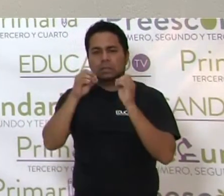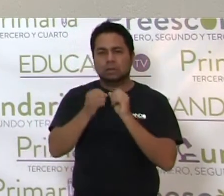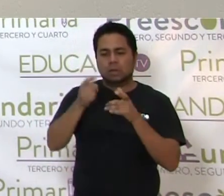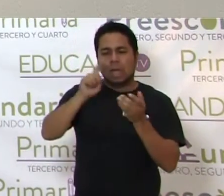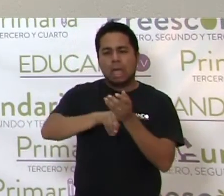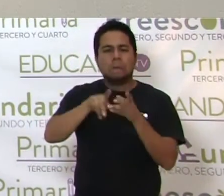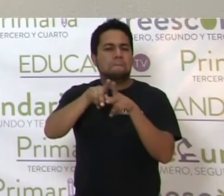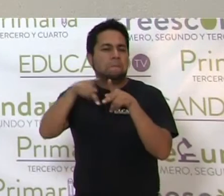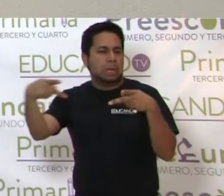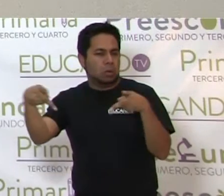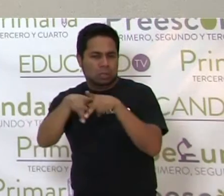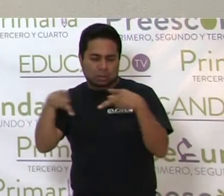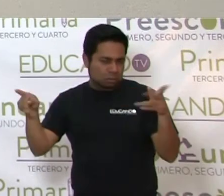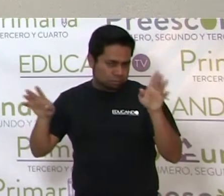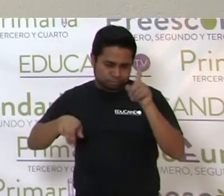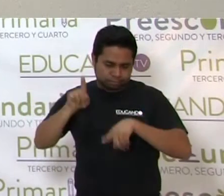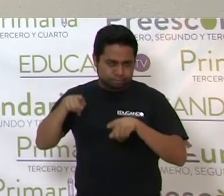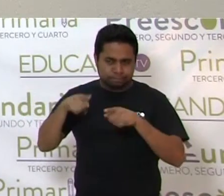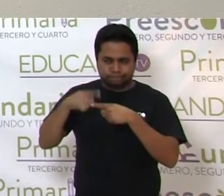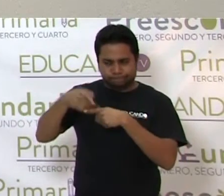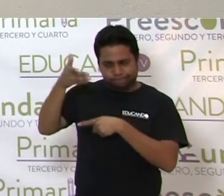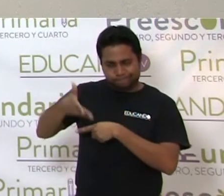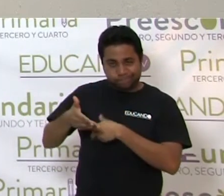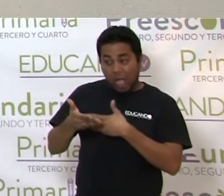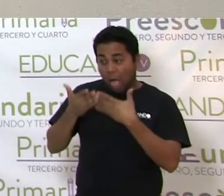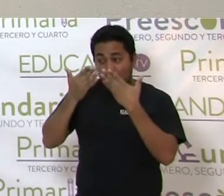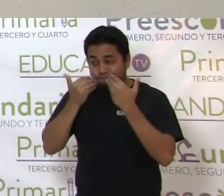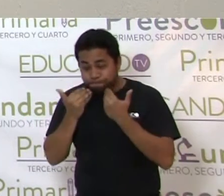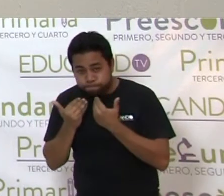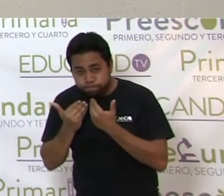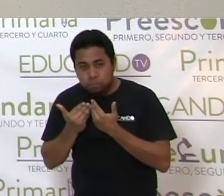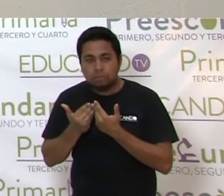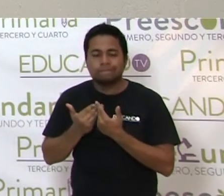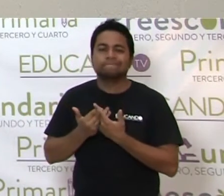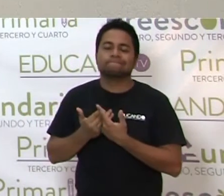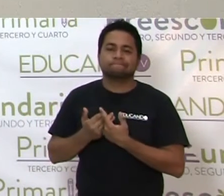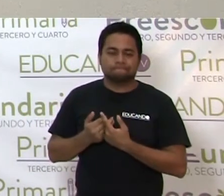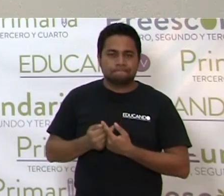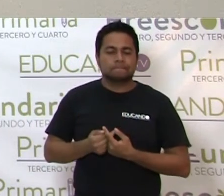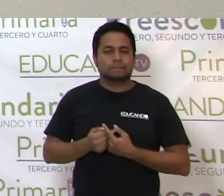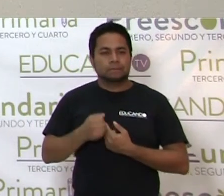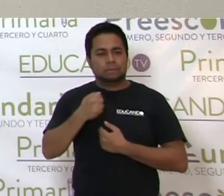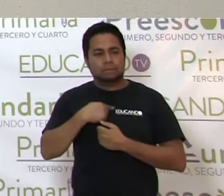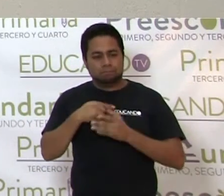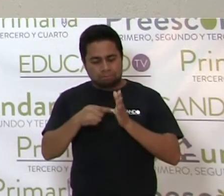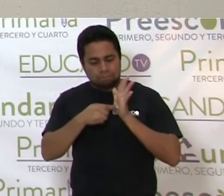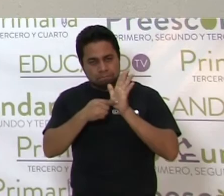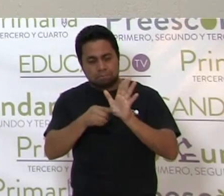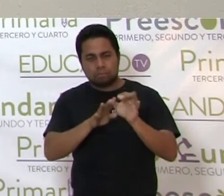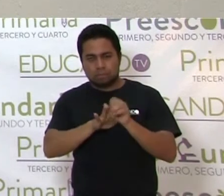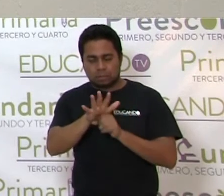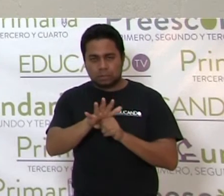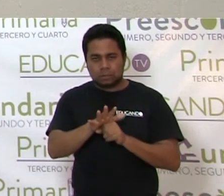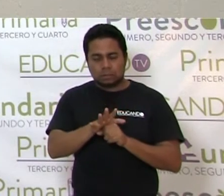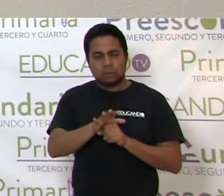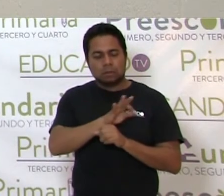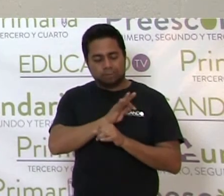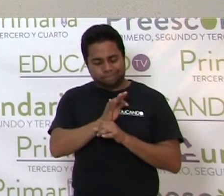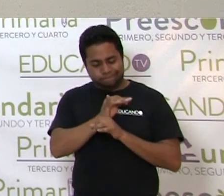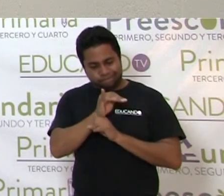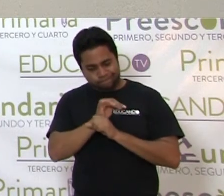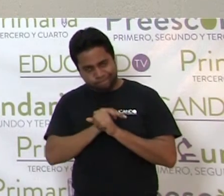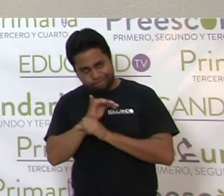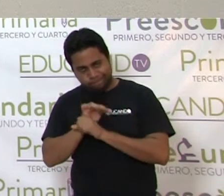los periódicos. Bien, y si no encuentra nada, hay algo que les quiero enseñar, que es la